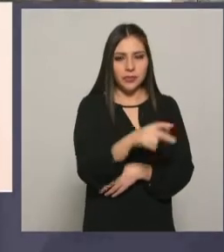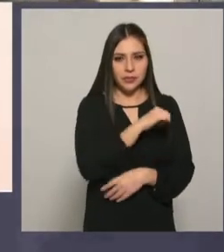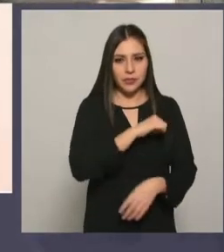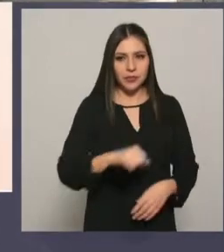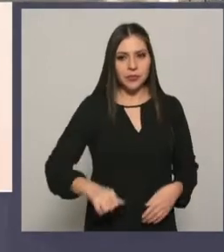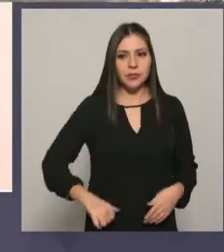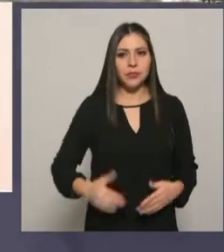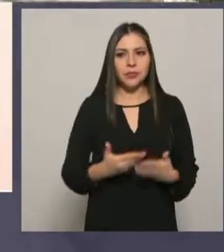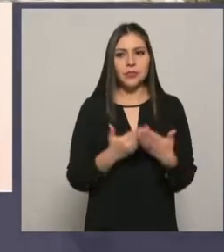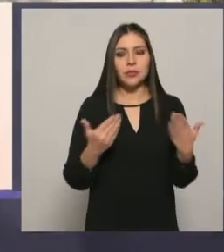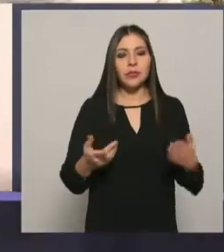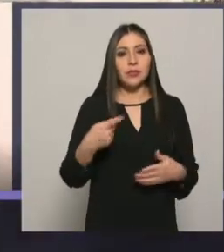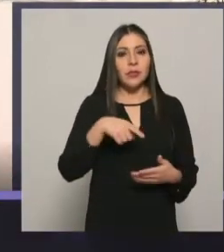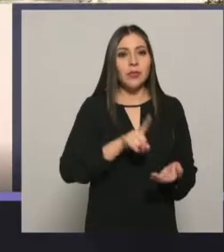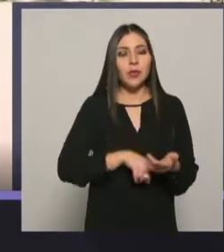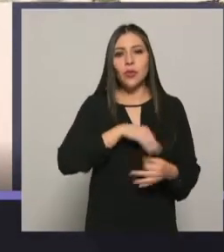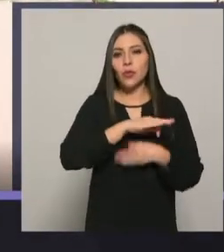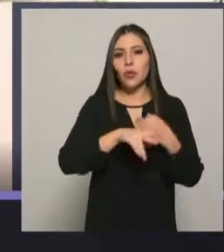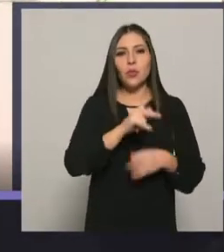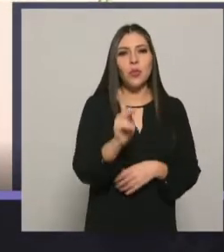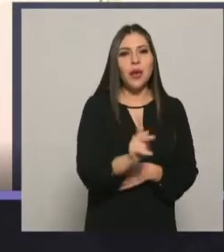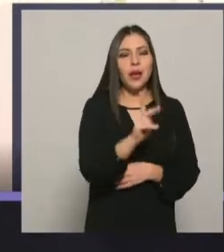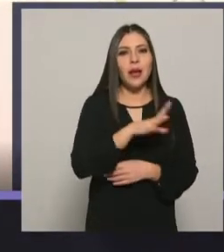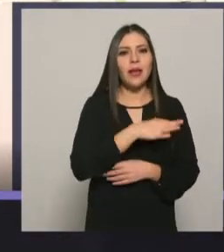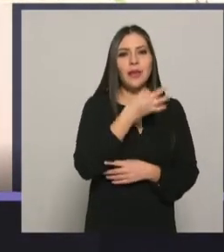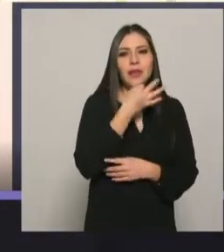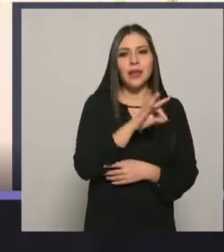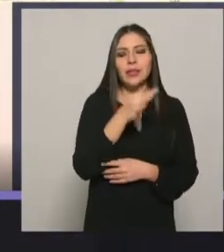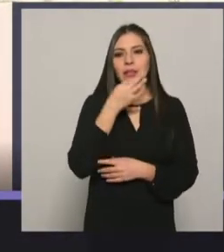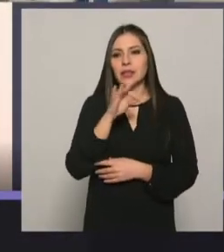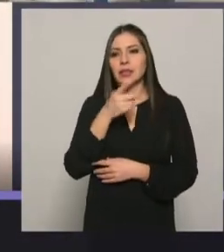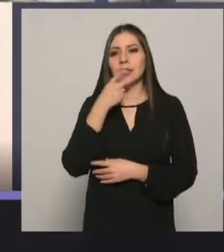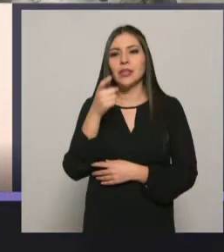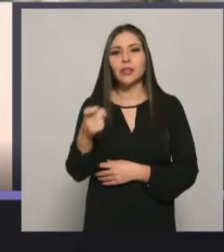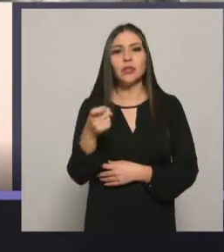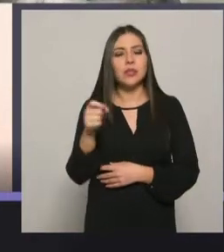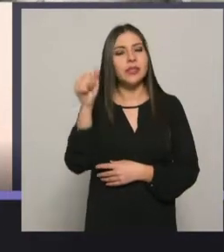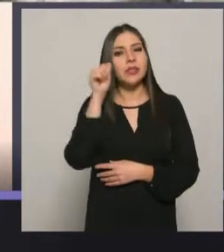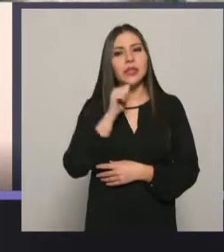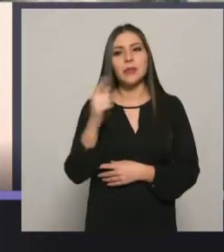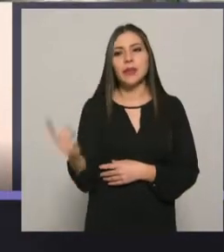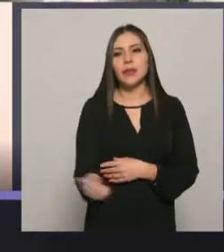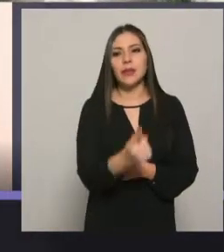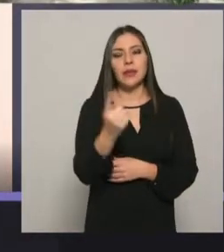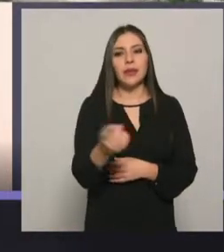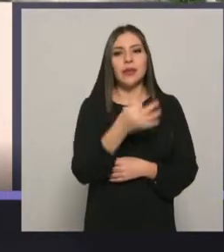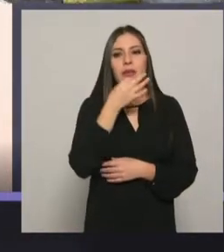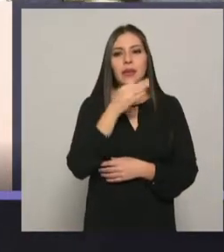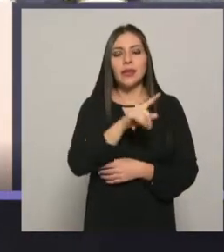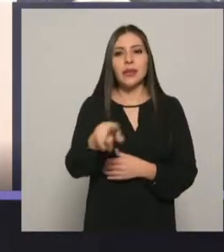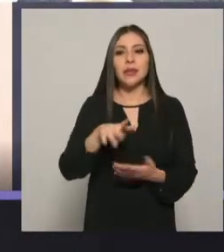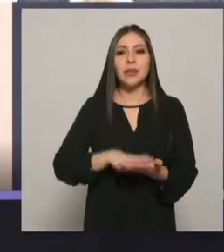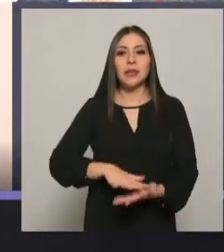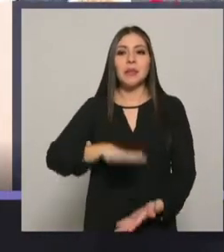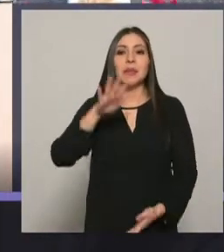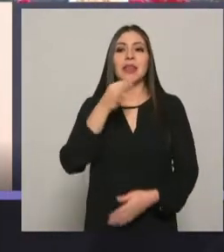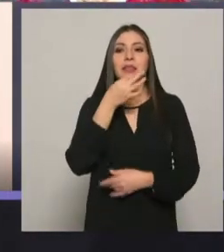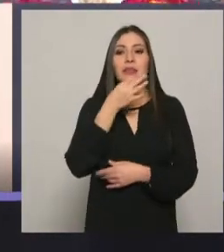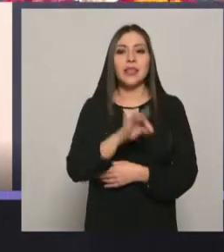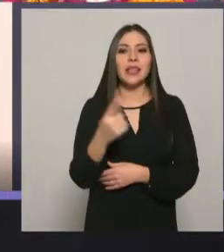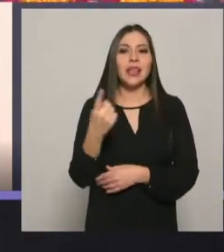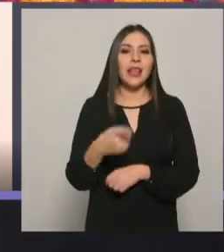que no tengamos fiestas. Hay un título que dice Xochimilco siempre de fiesta, porque tenemos más fiestas que días del año.